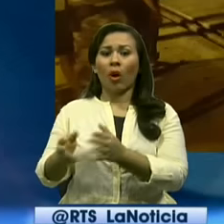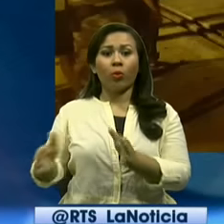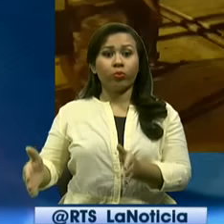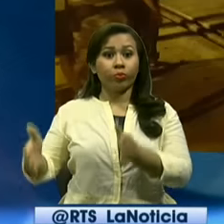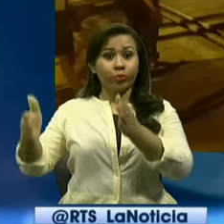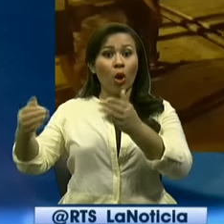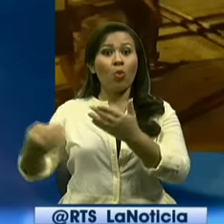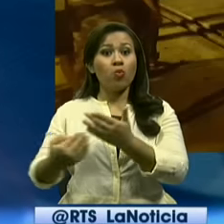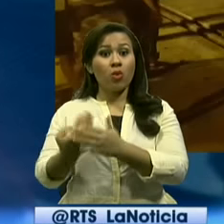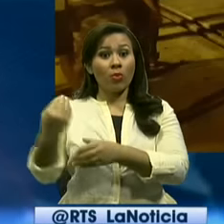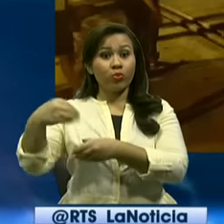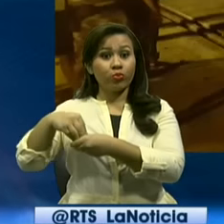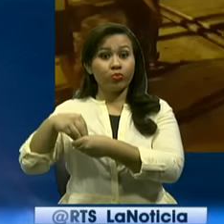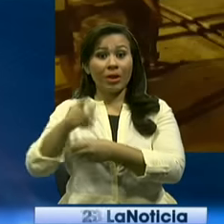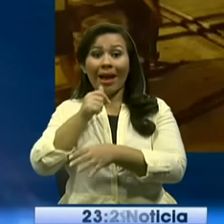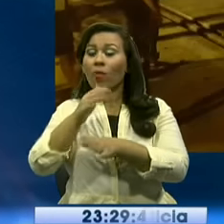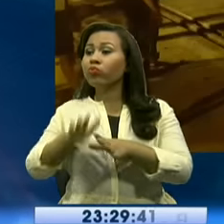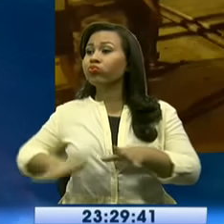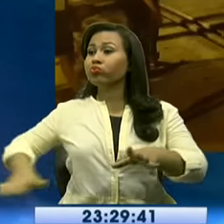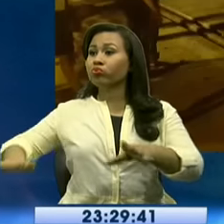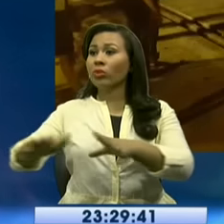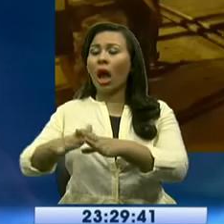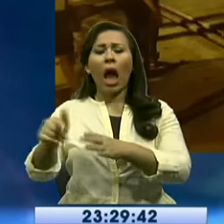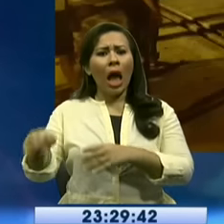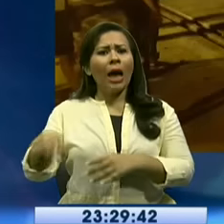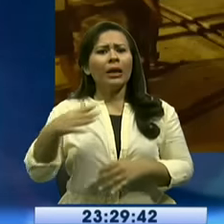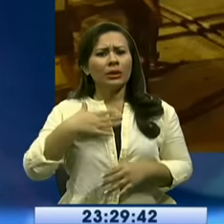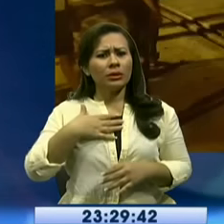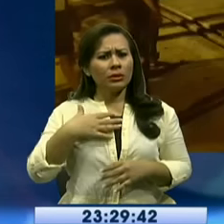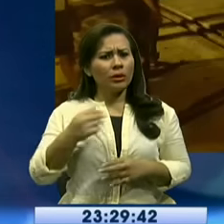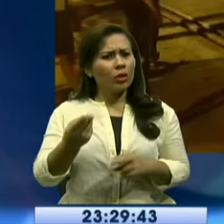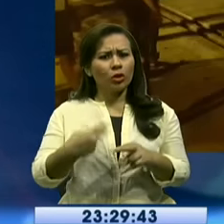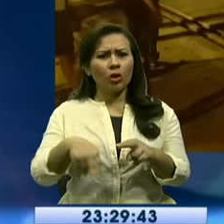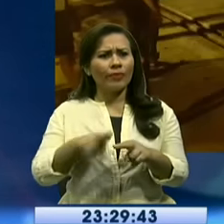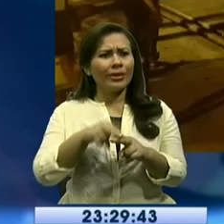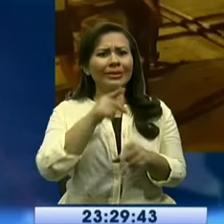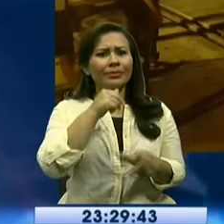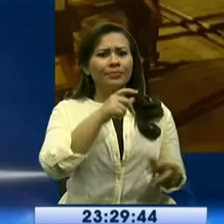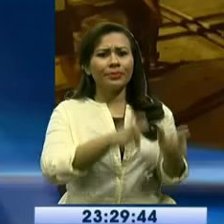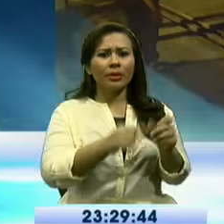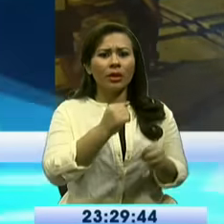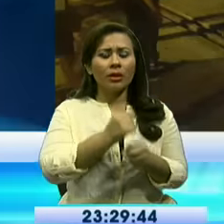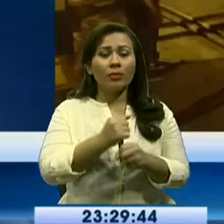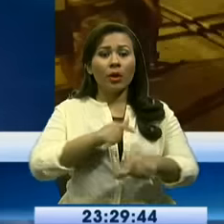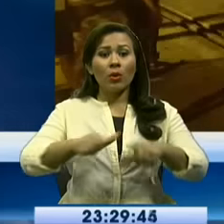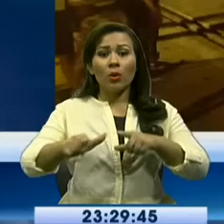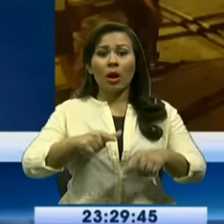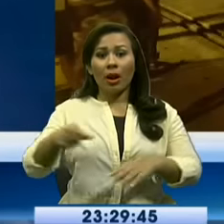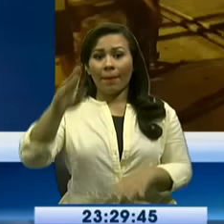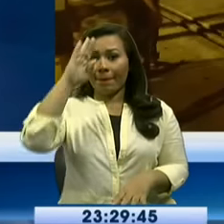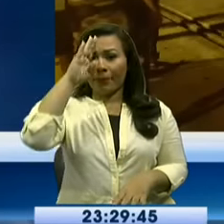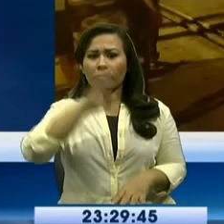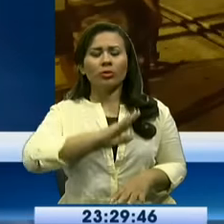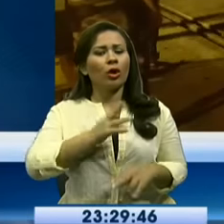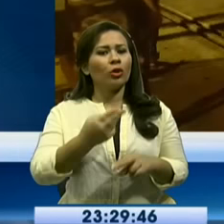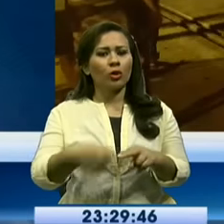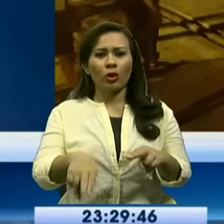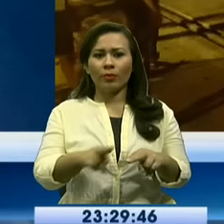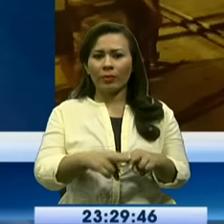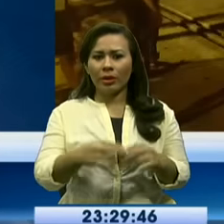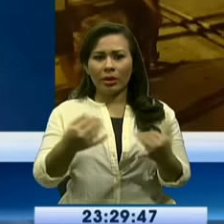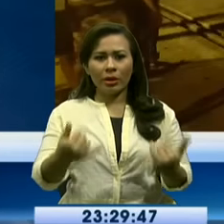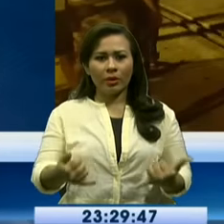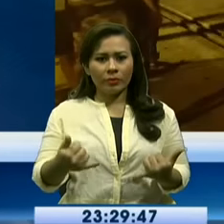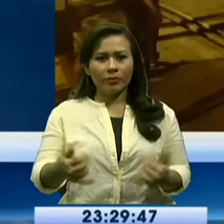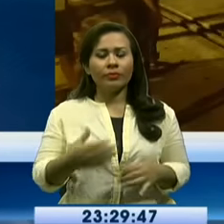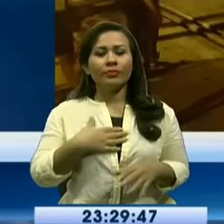Está personal del COE recorriendo, tenemos imágenes de nuestra gente de policía allá en sitio, y todo está con normalidad,